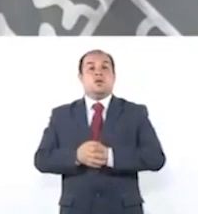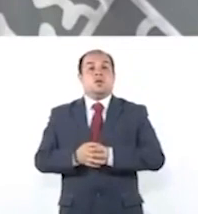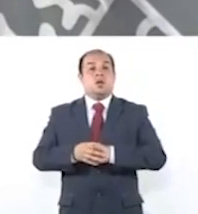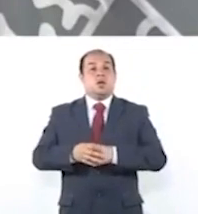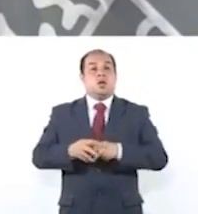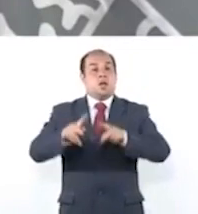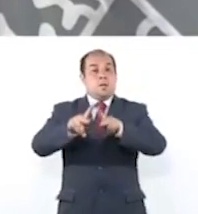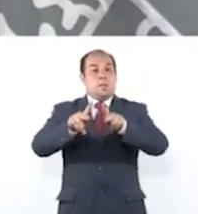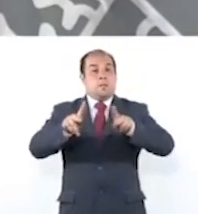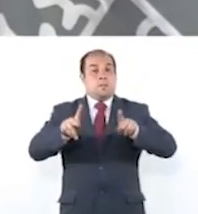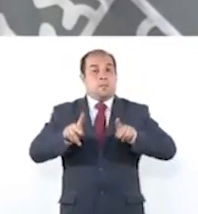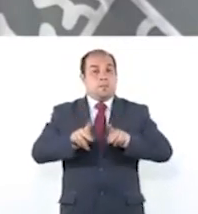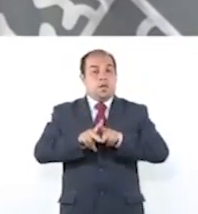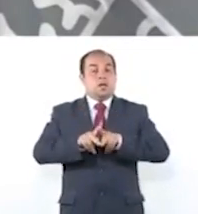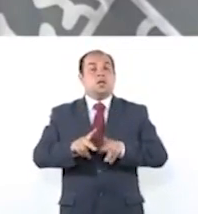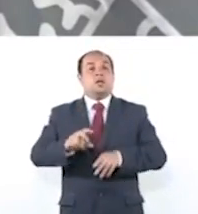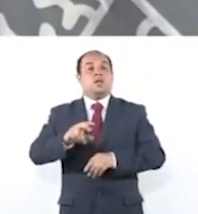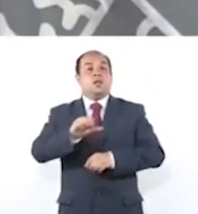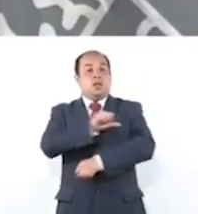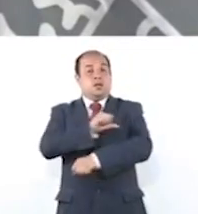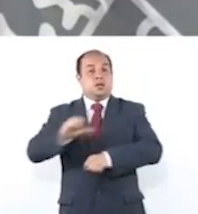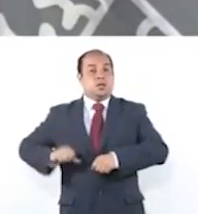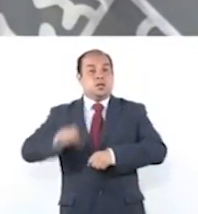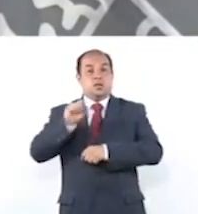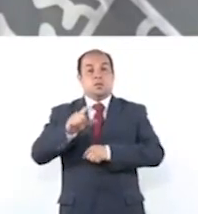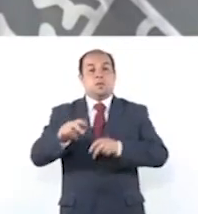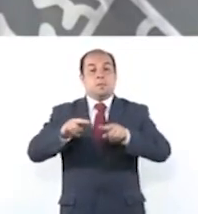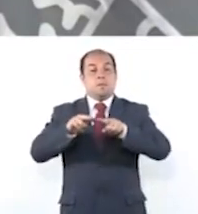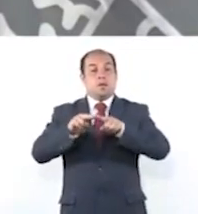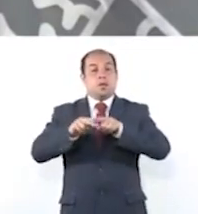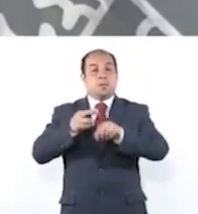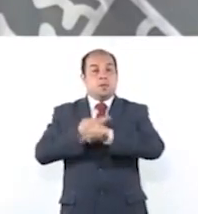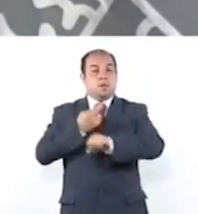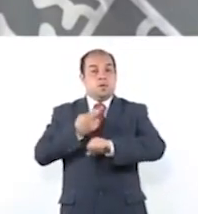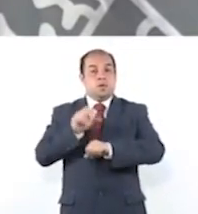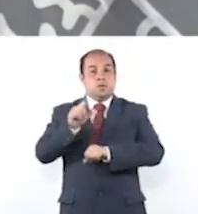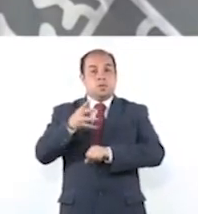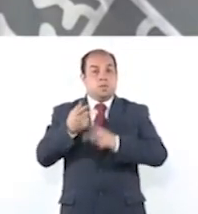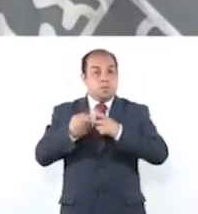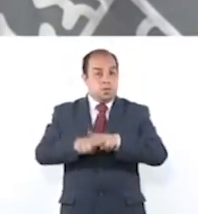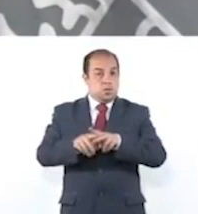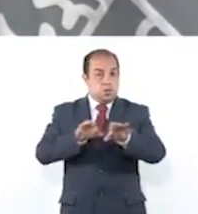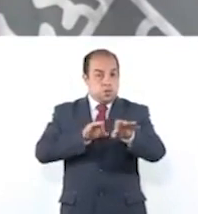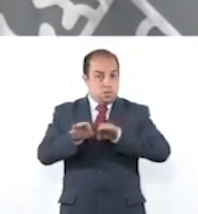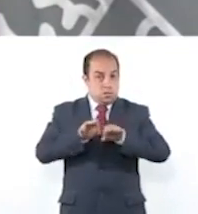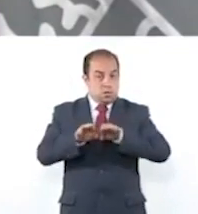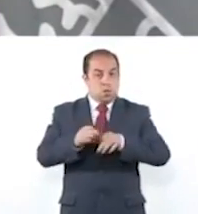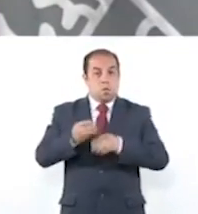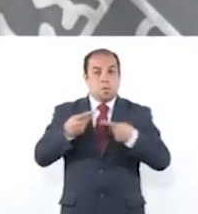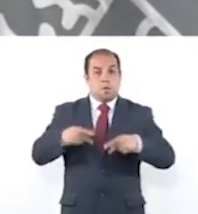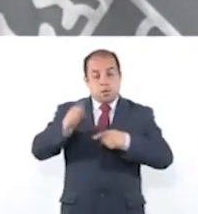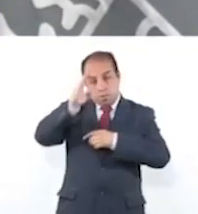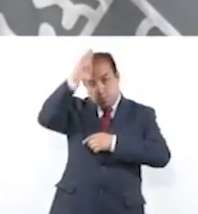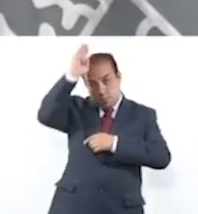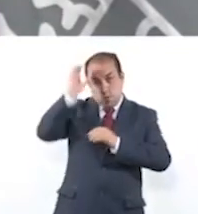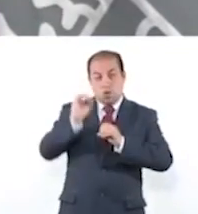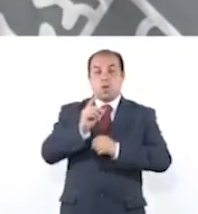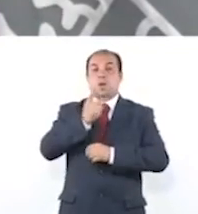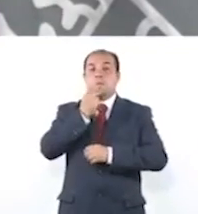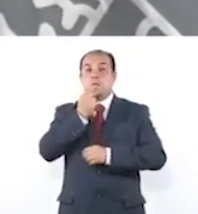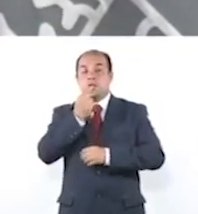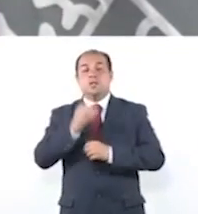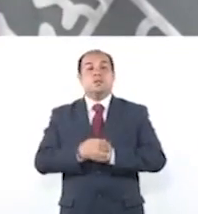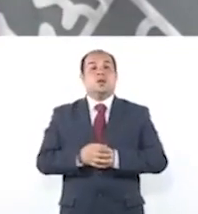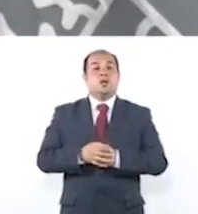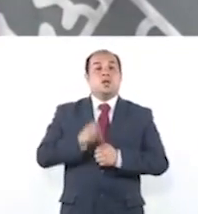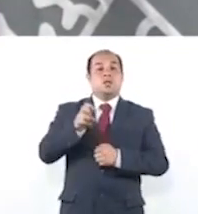alcaldías, parques mayores. Ya están en marcha operaciones con bomberos y con policías. Esas nos deben